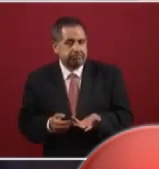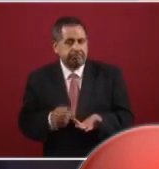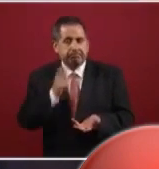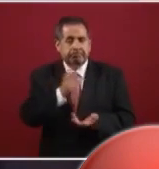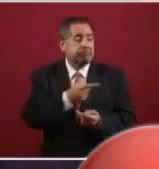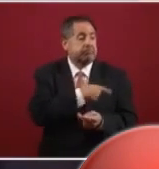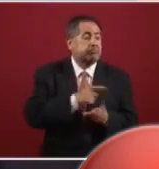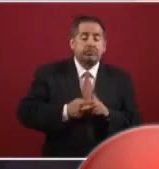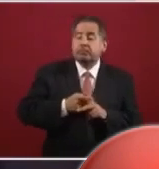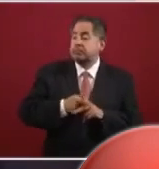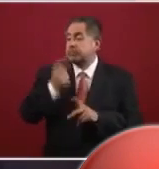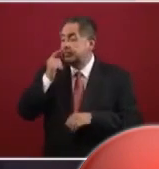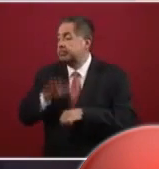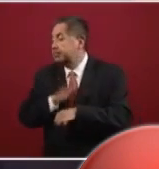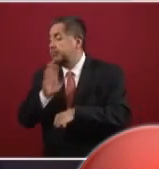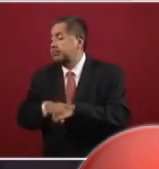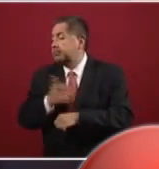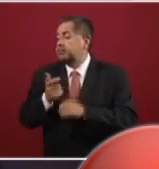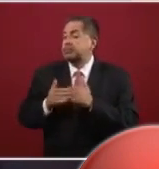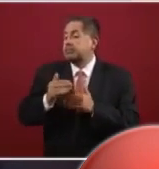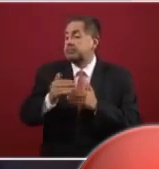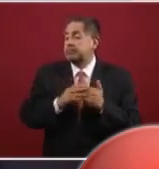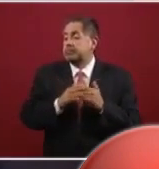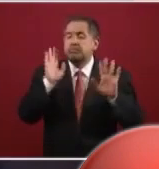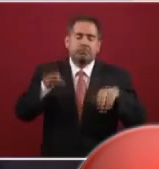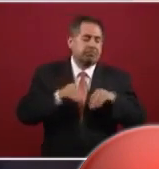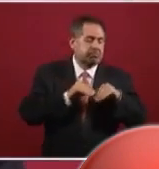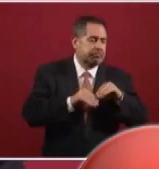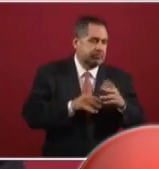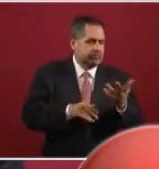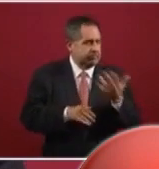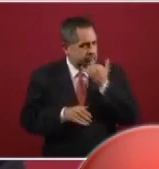cuando se mide lo del crecimiento.